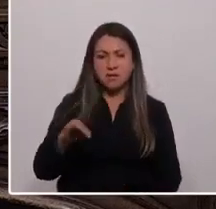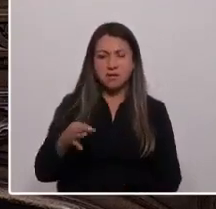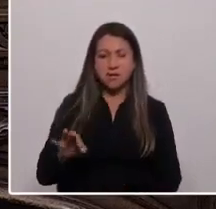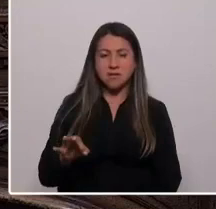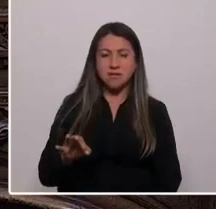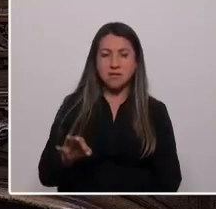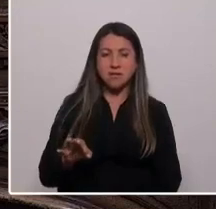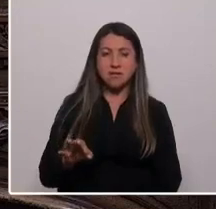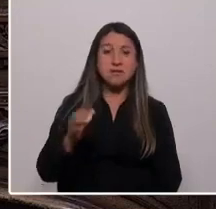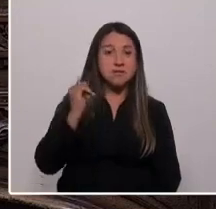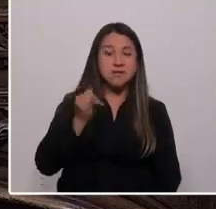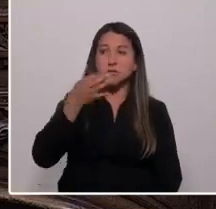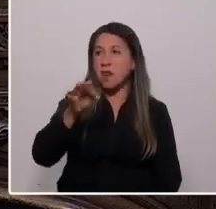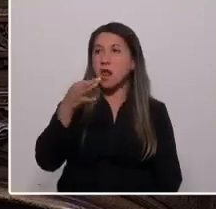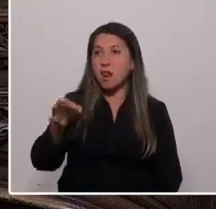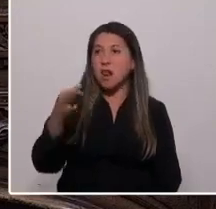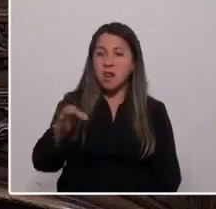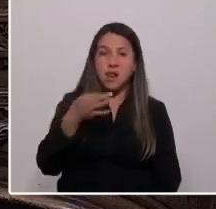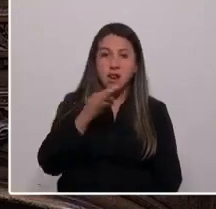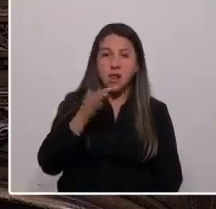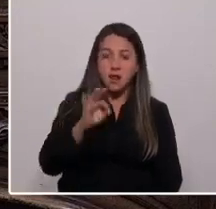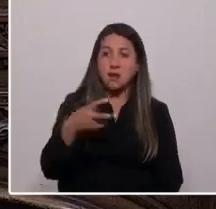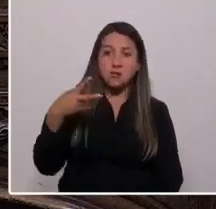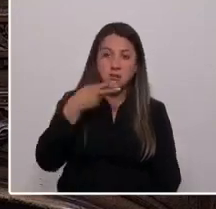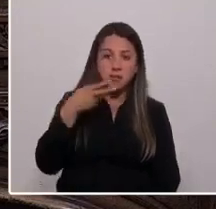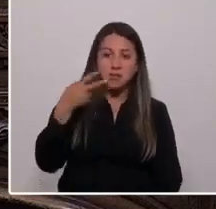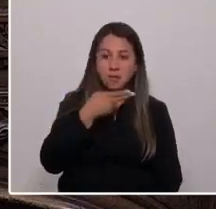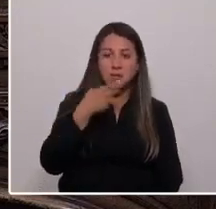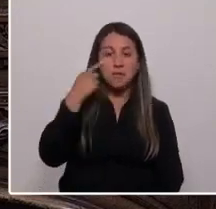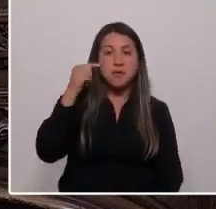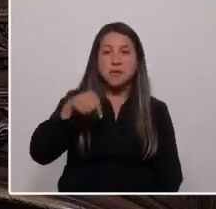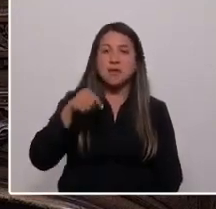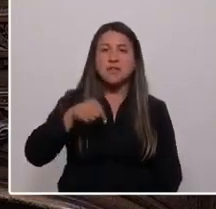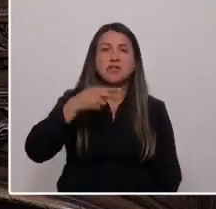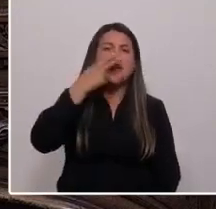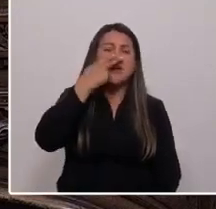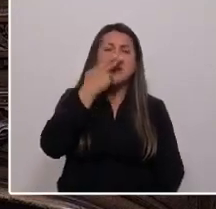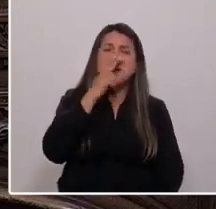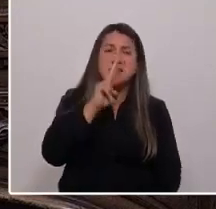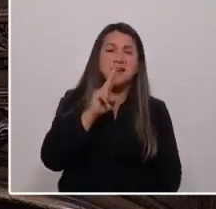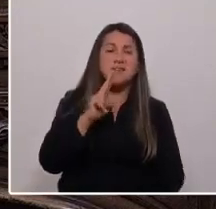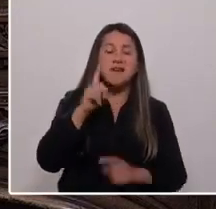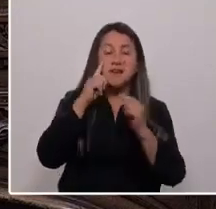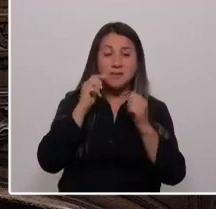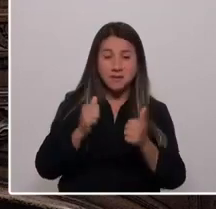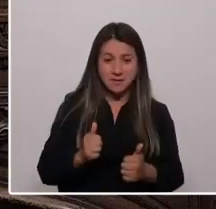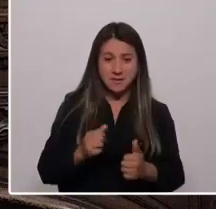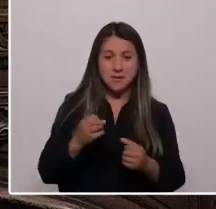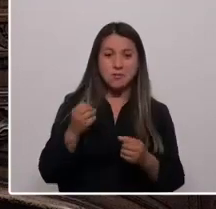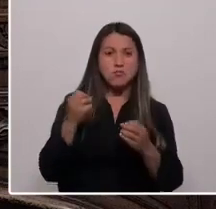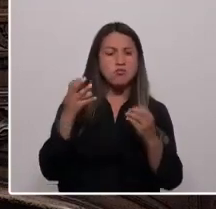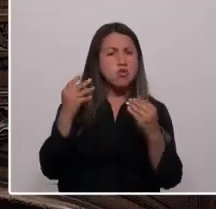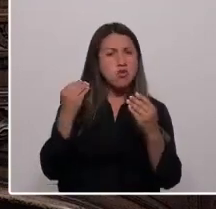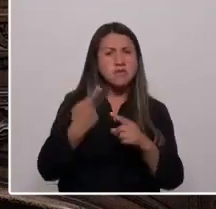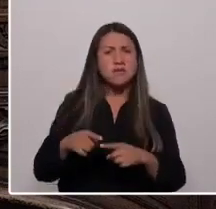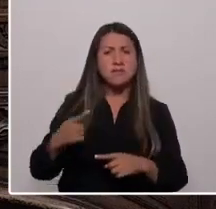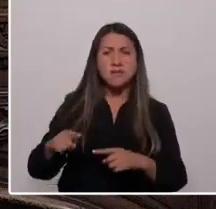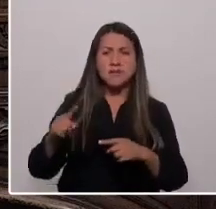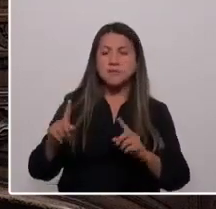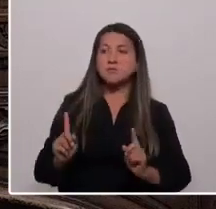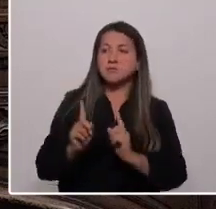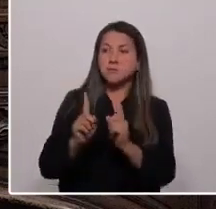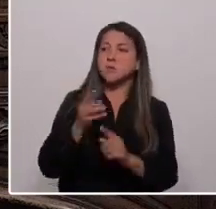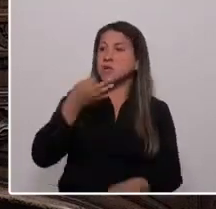no pero esto no tiene que ver con nuestra capacidad ni cuántas veces nos hemos enfrentado a un otro oa grupos